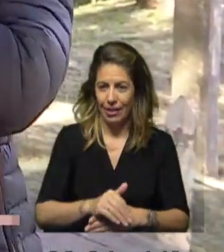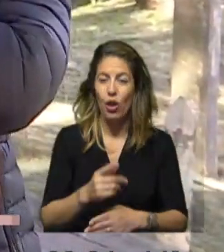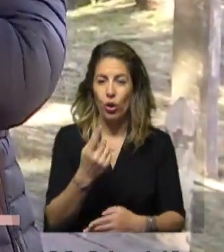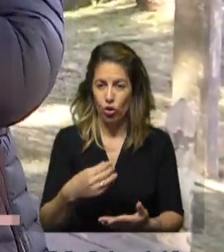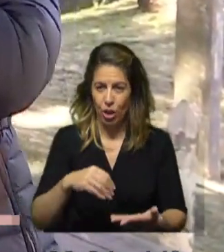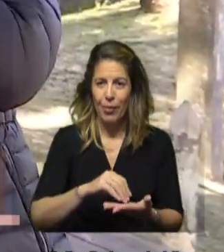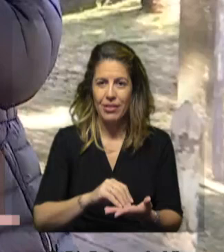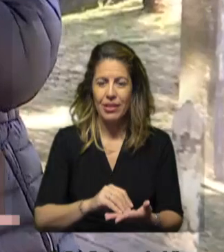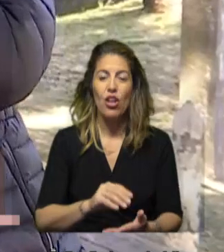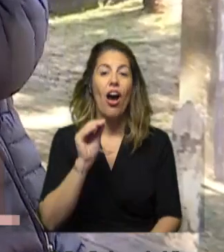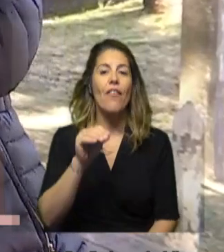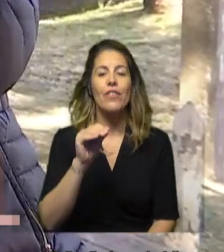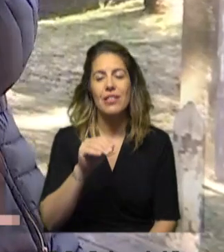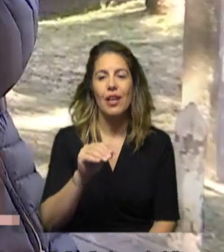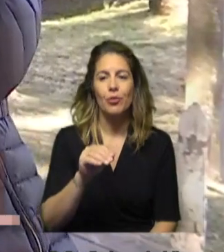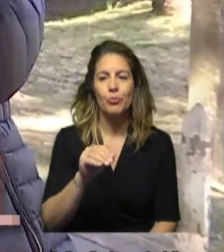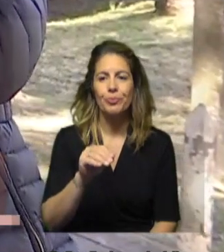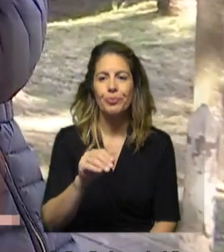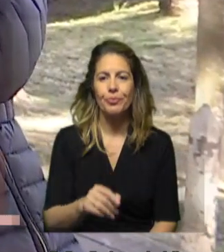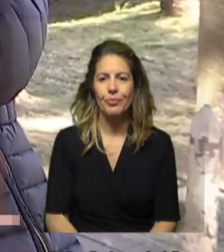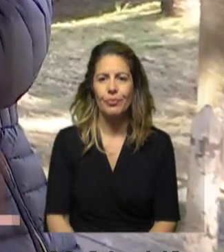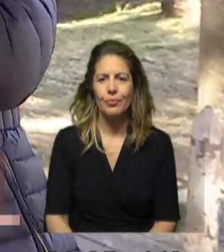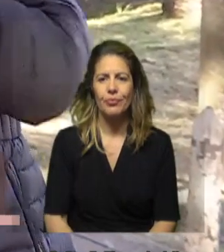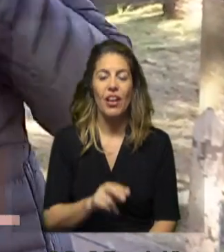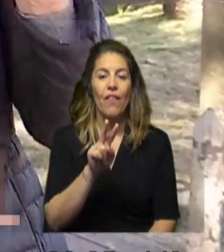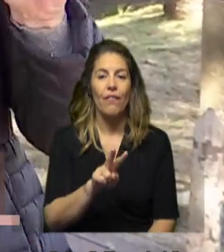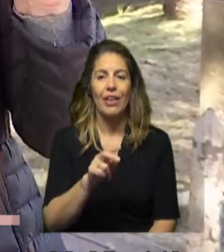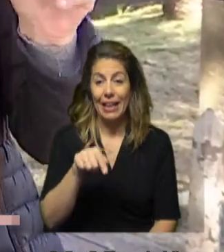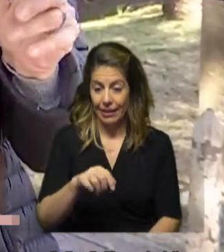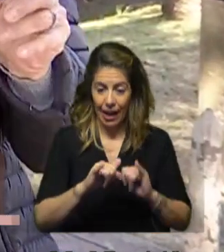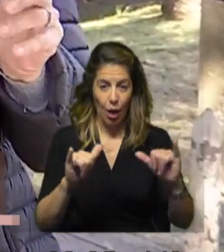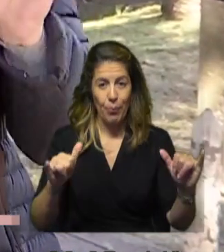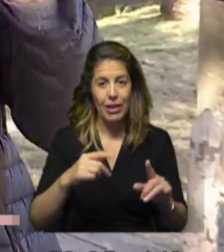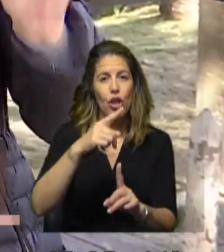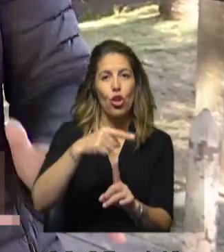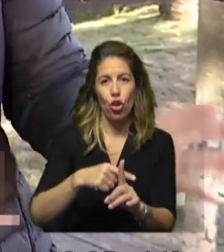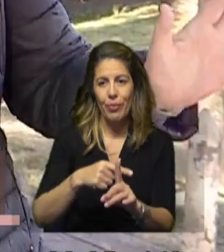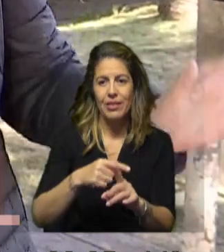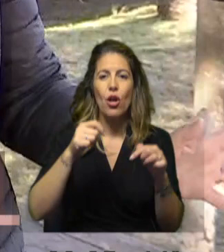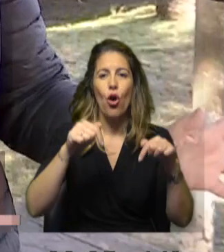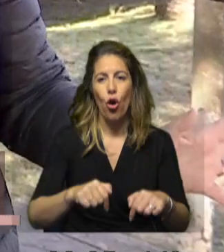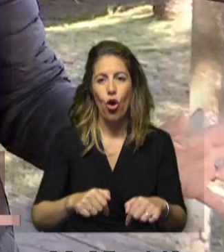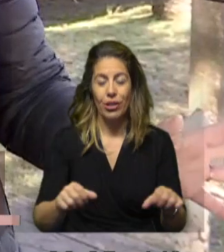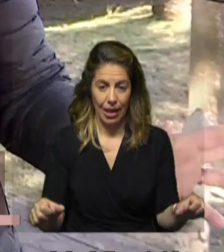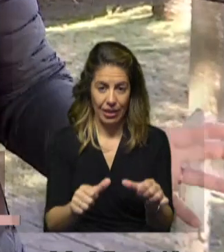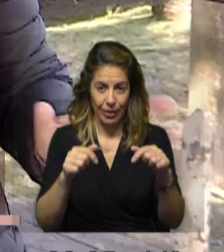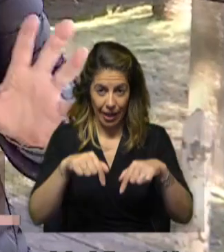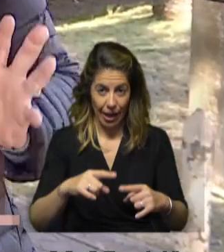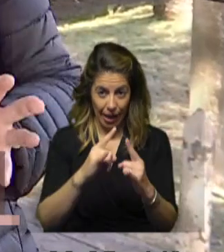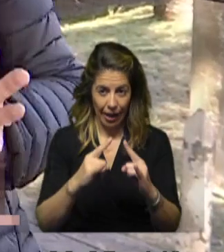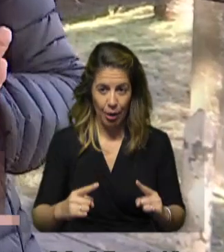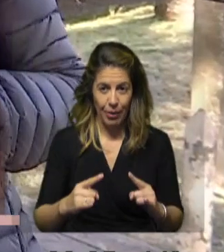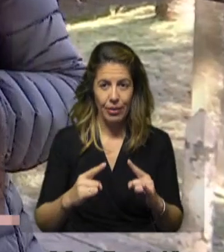más. Quiero pasar un aviso. El 29, esta campaña va a durar todo el mes. Hoy tenemos esta actividad aquí en la carpa.